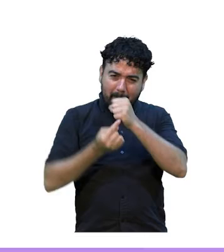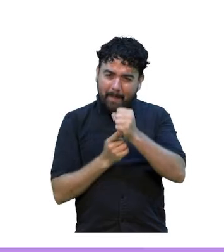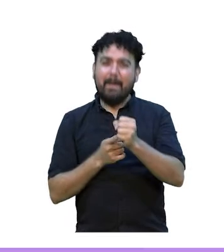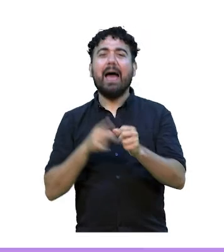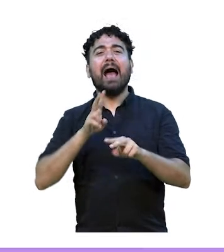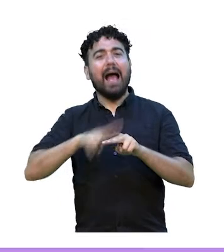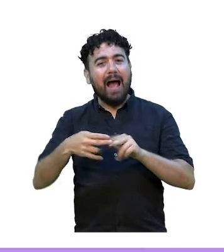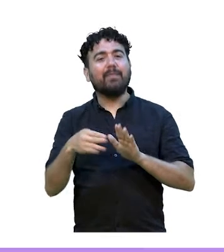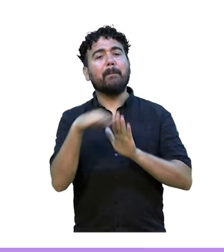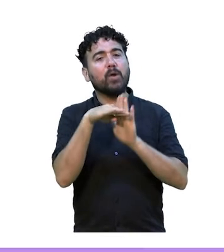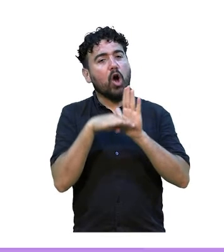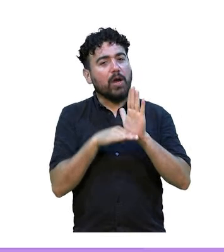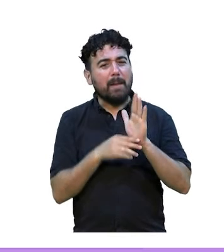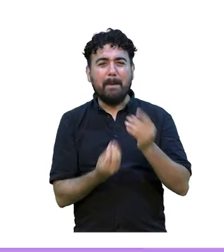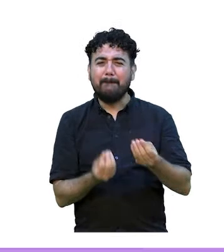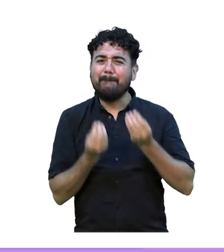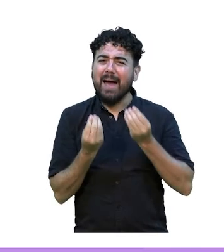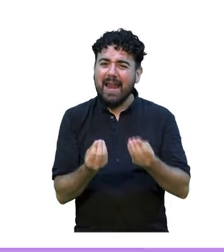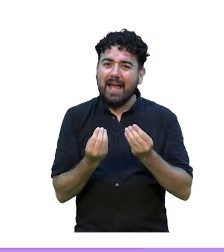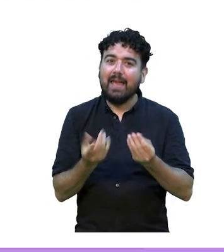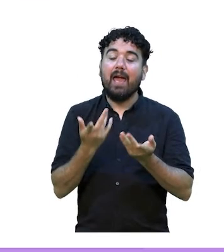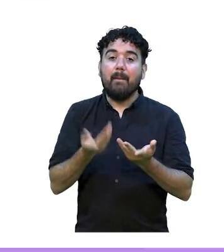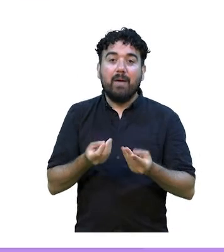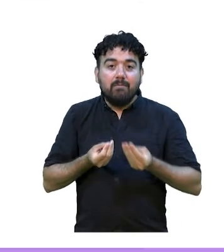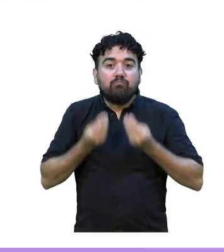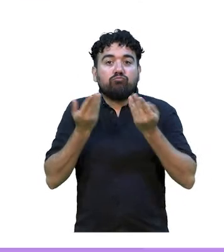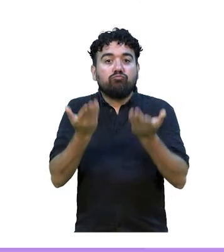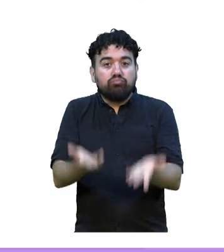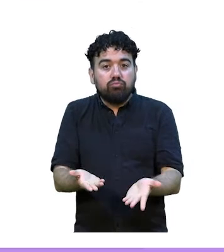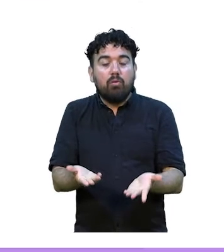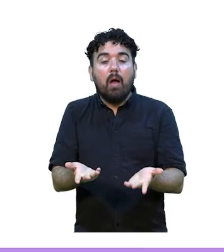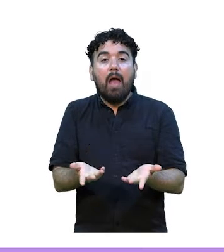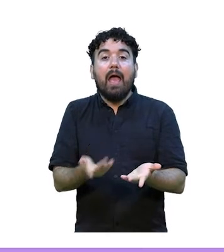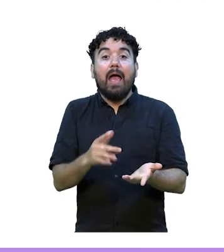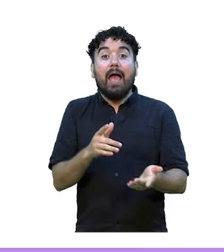nivel mundial y estos programas